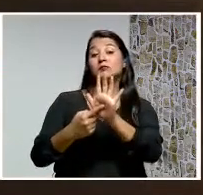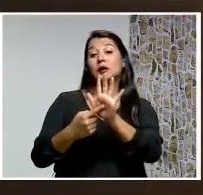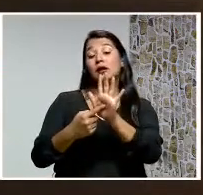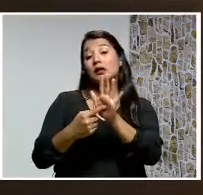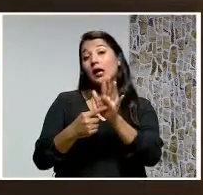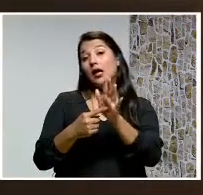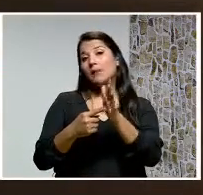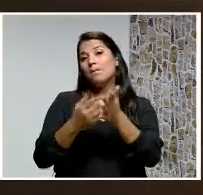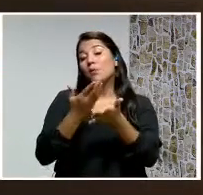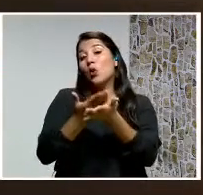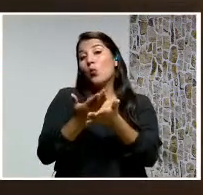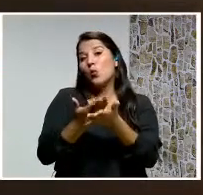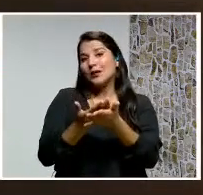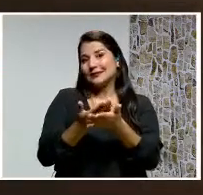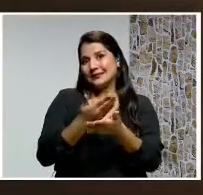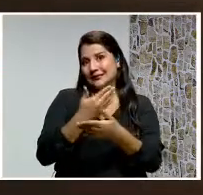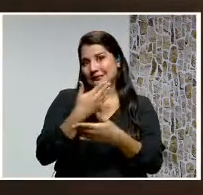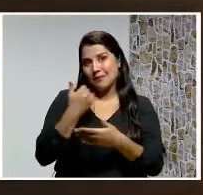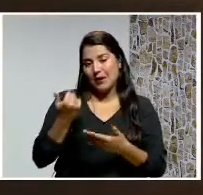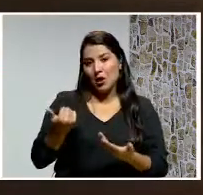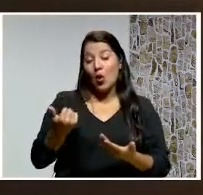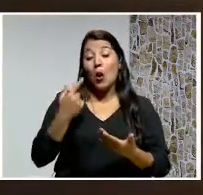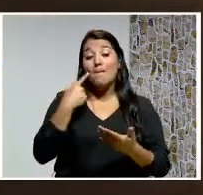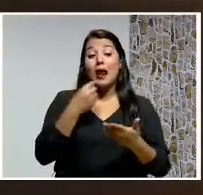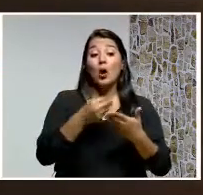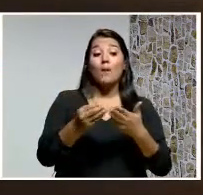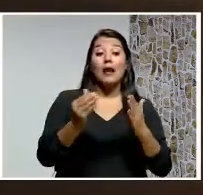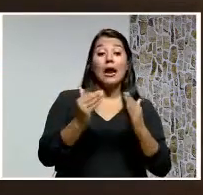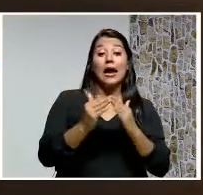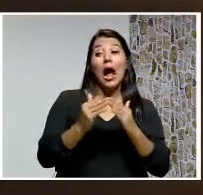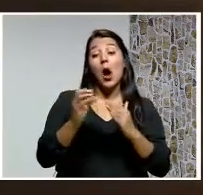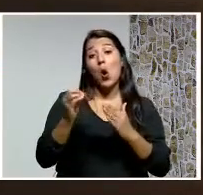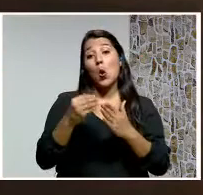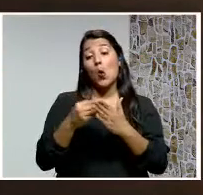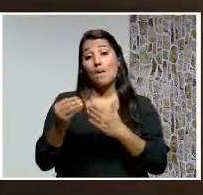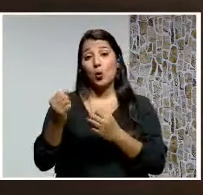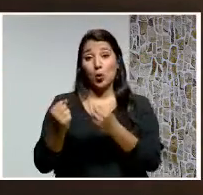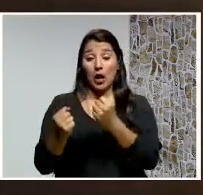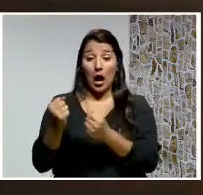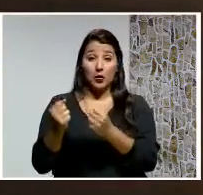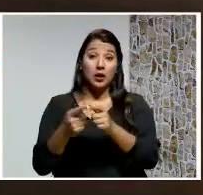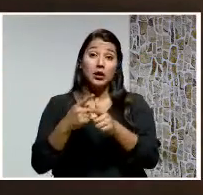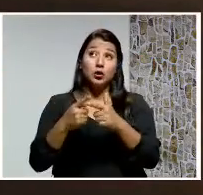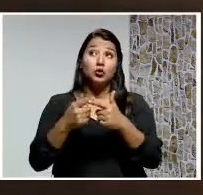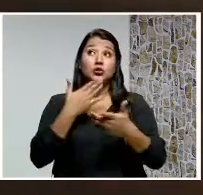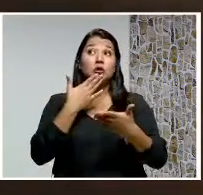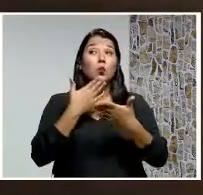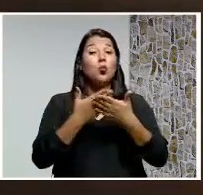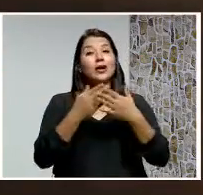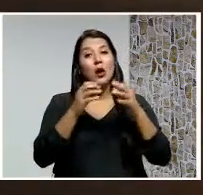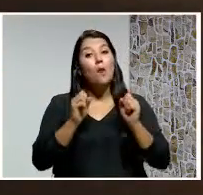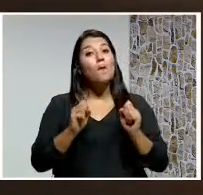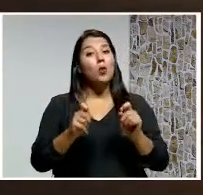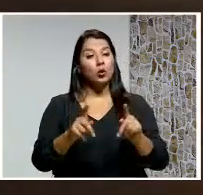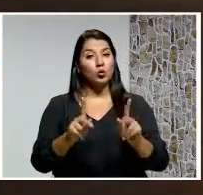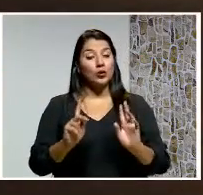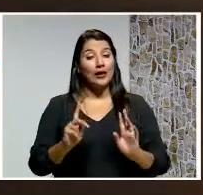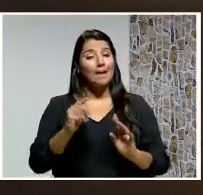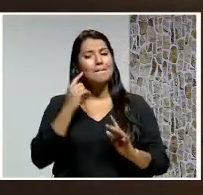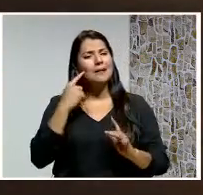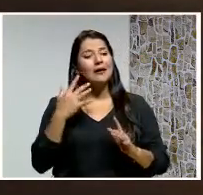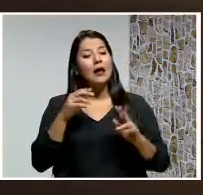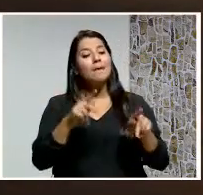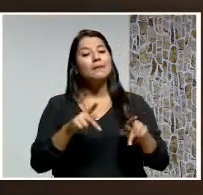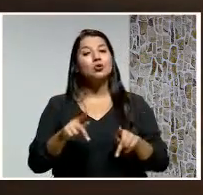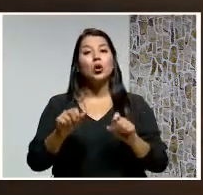financiamiento mucho más atractivas para comprar casa, para comprar carro, lo cual sería una buena oportunidad, creo yo, para que las